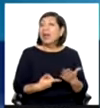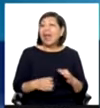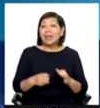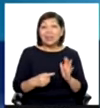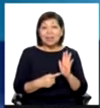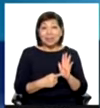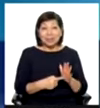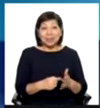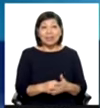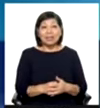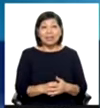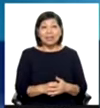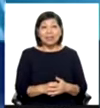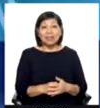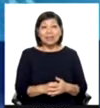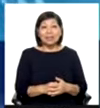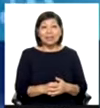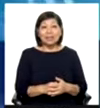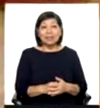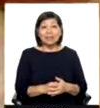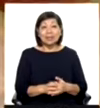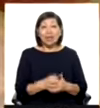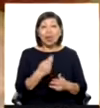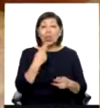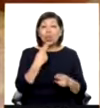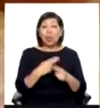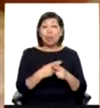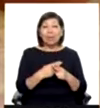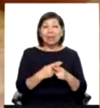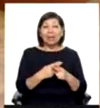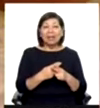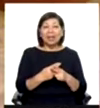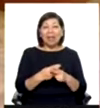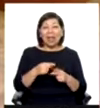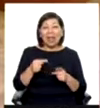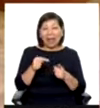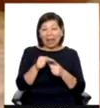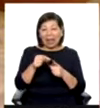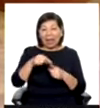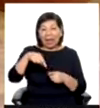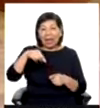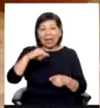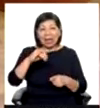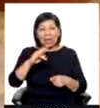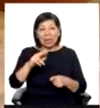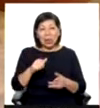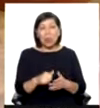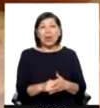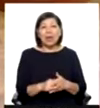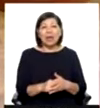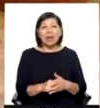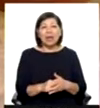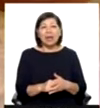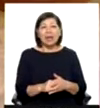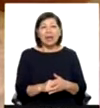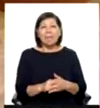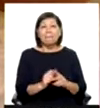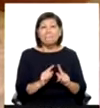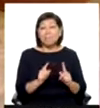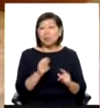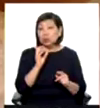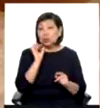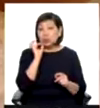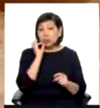estamos mostrando acá? ¿Esa es la papa serranita? Esa es la serranita. Este es quinoa, ¿no? Esa es la quinoa, sí, es una variedad de quinoa